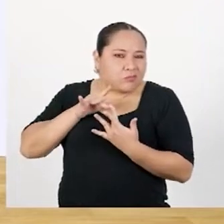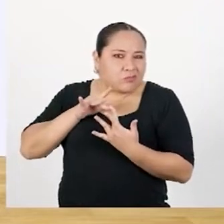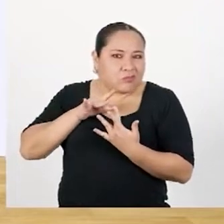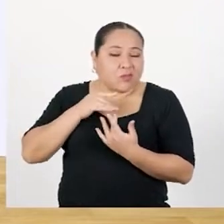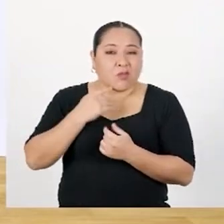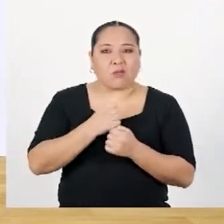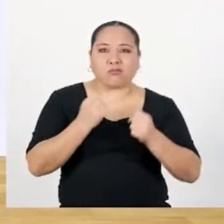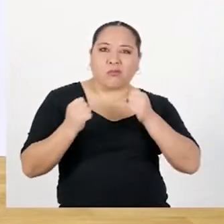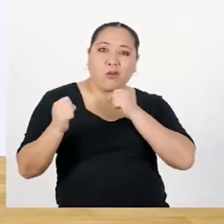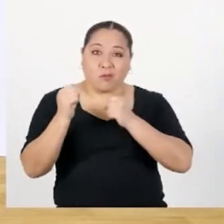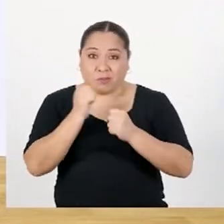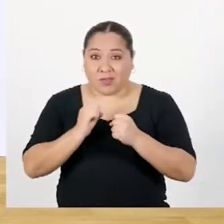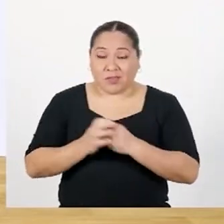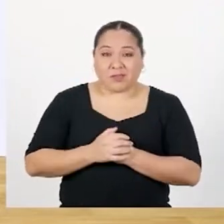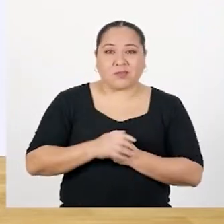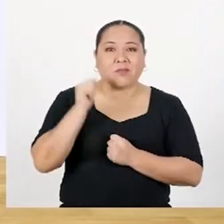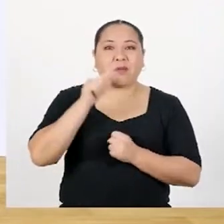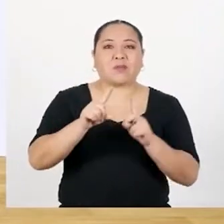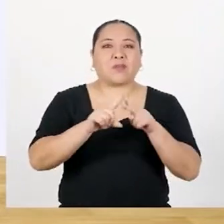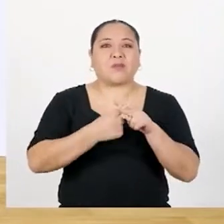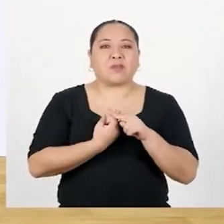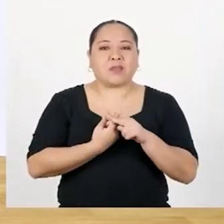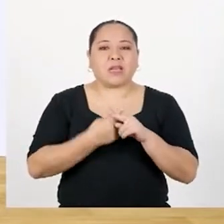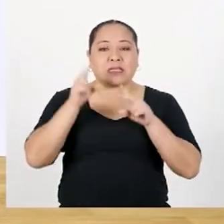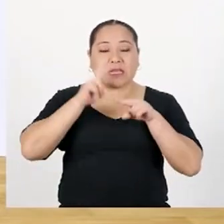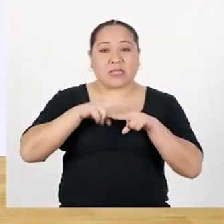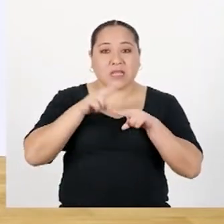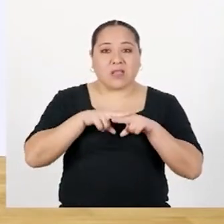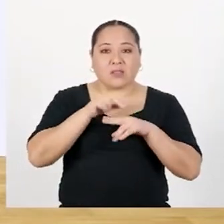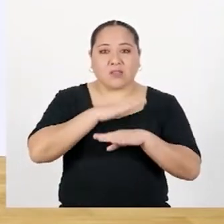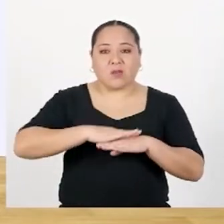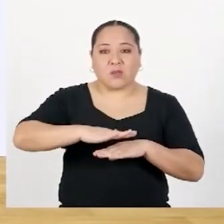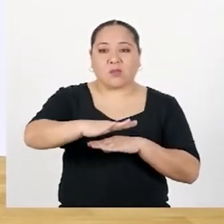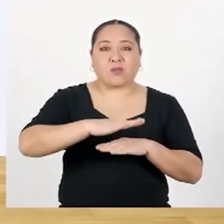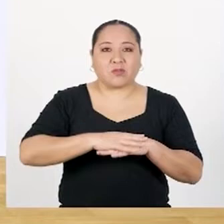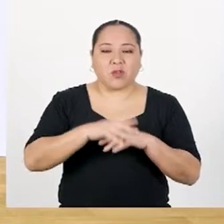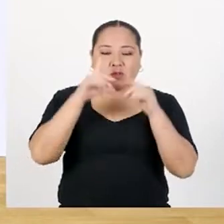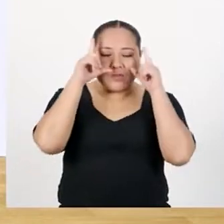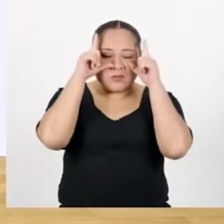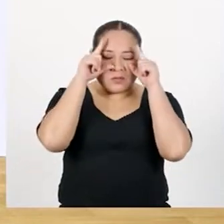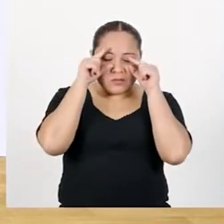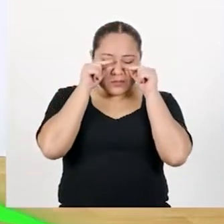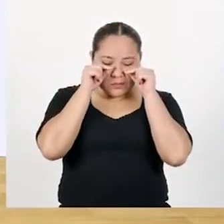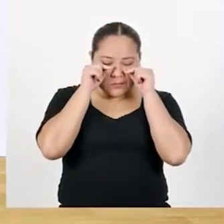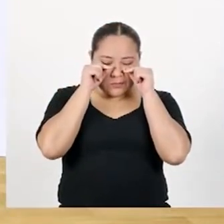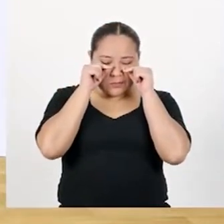los siguientes movimientos. Vamos a empezar sentados en el piso con los ojos cerrados